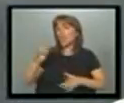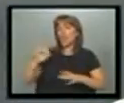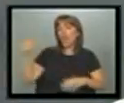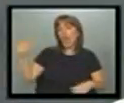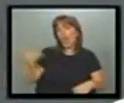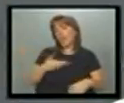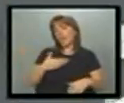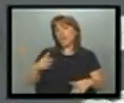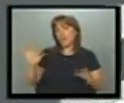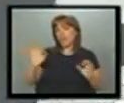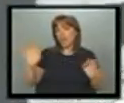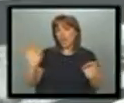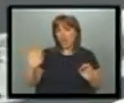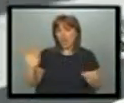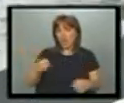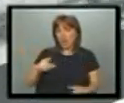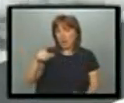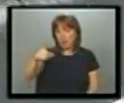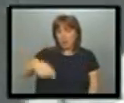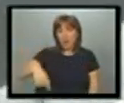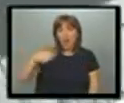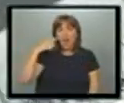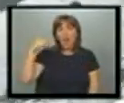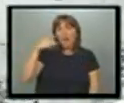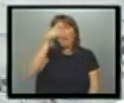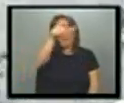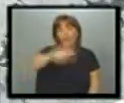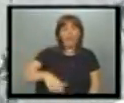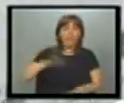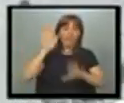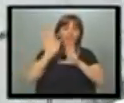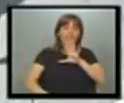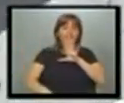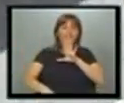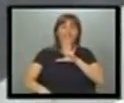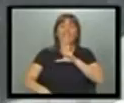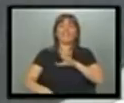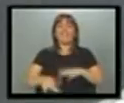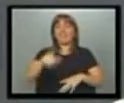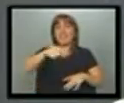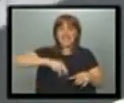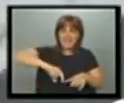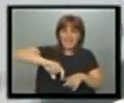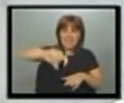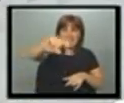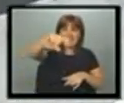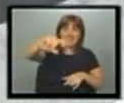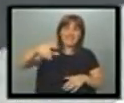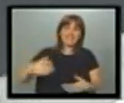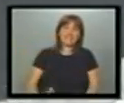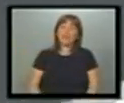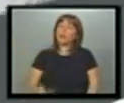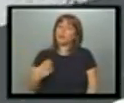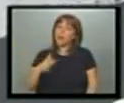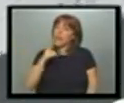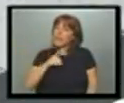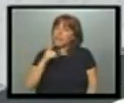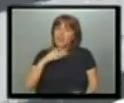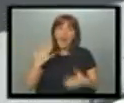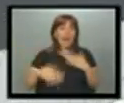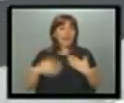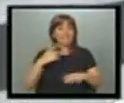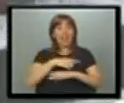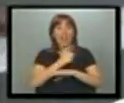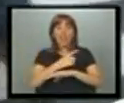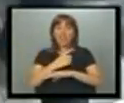suerte, gracias a Dios. Pero es impresionante cómo se ve la frenada, ¿no? Qué bárbaro, quedó marcado, sí. Sí. Bueno. Ahí podemos ver la velocidad también, ¿no? Sí, puede